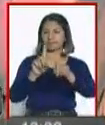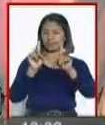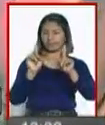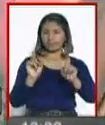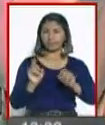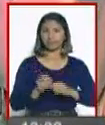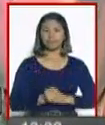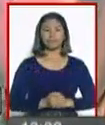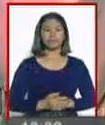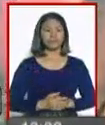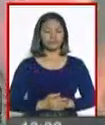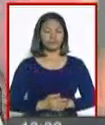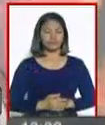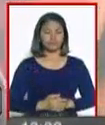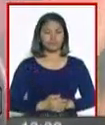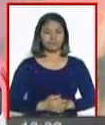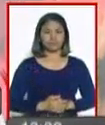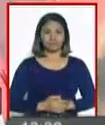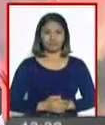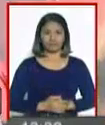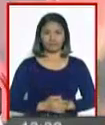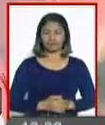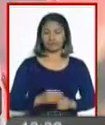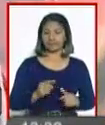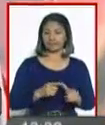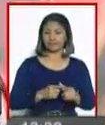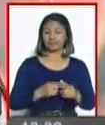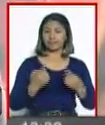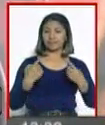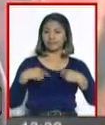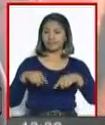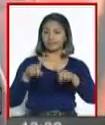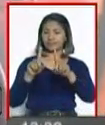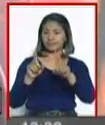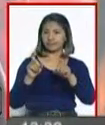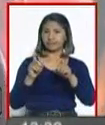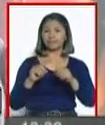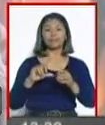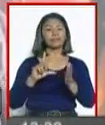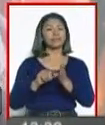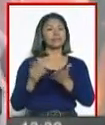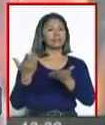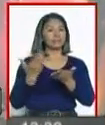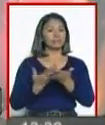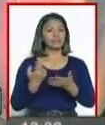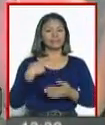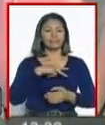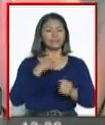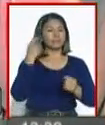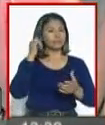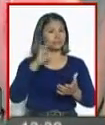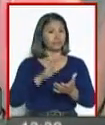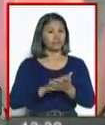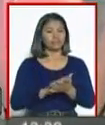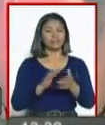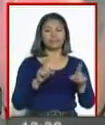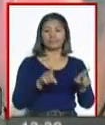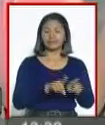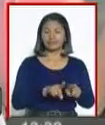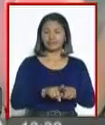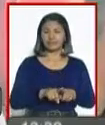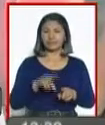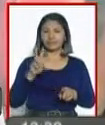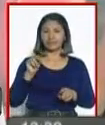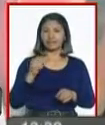Los Amos y jefes no le queda otra eso es lo que está haciendo Entonces creemos nosotros de que para él